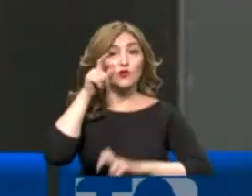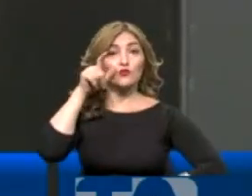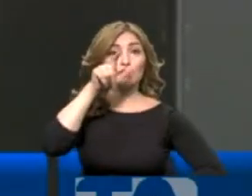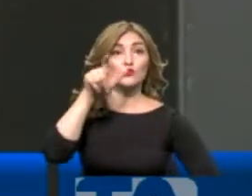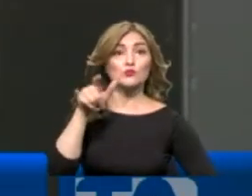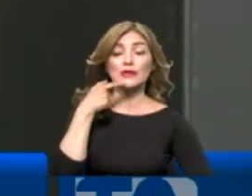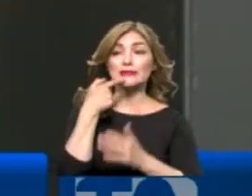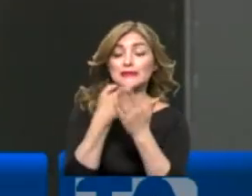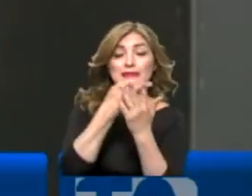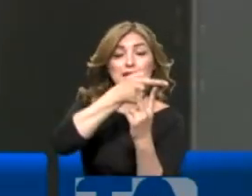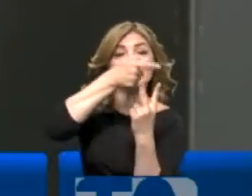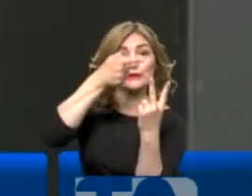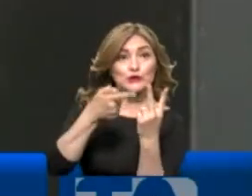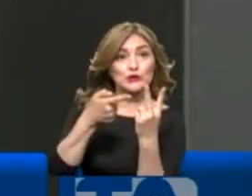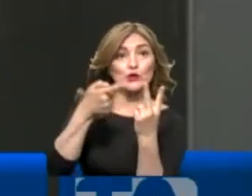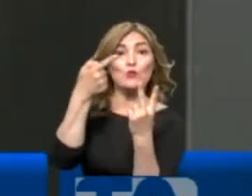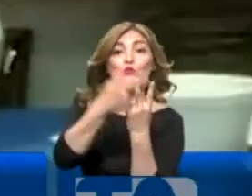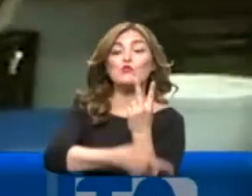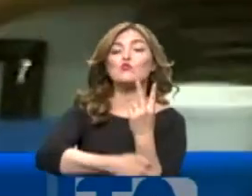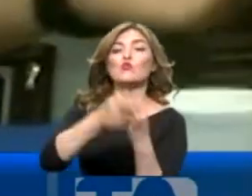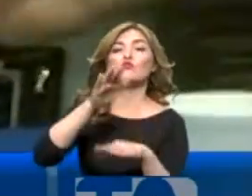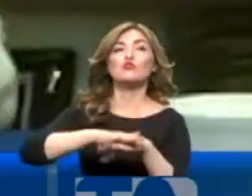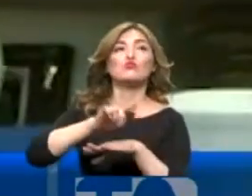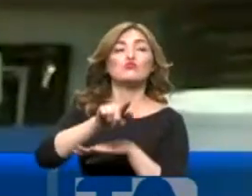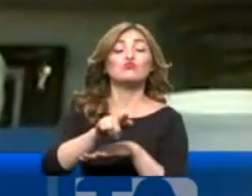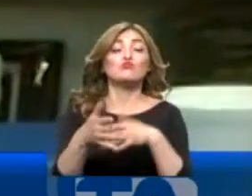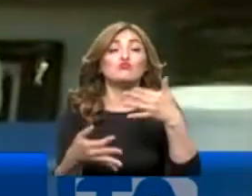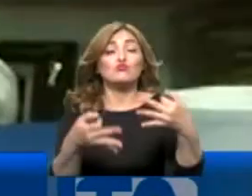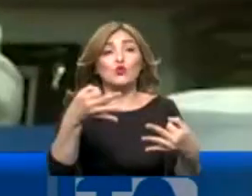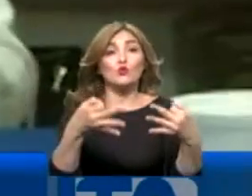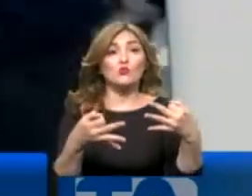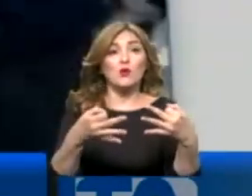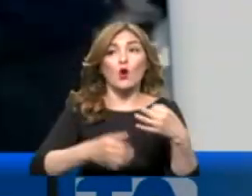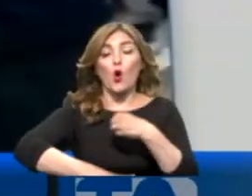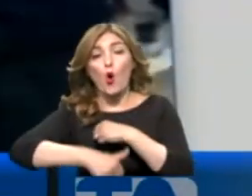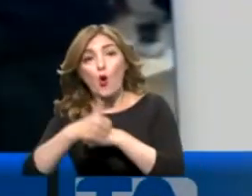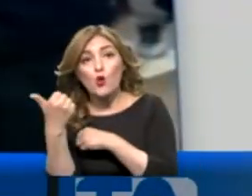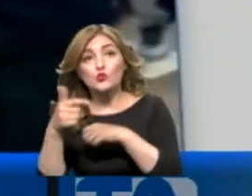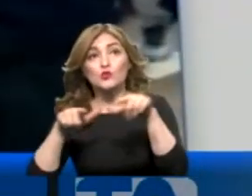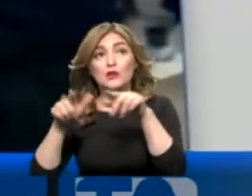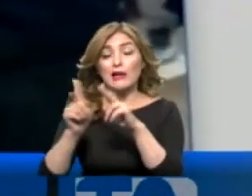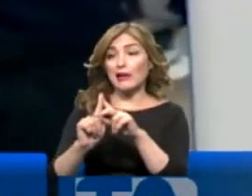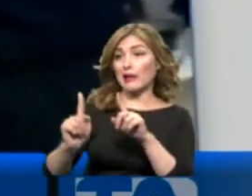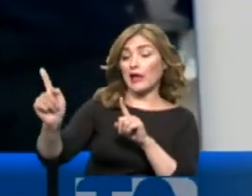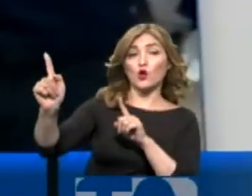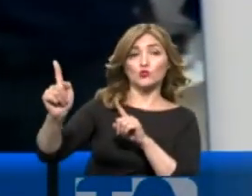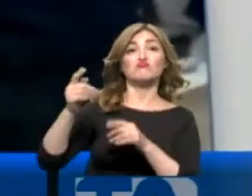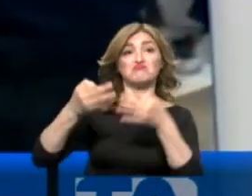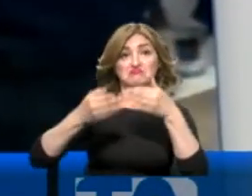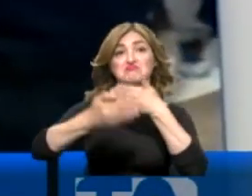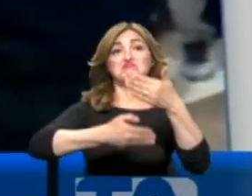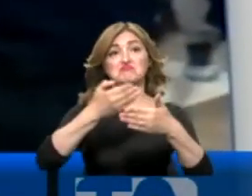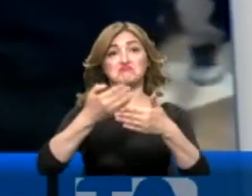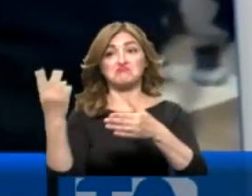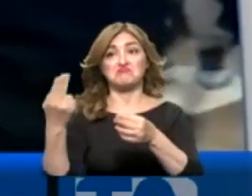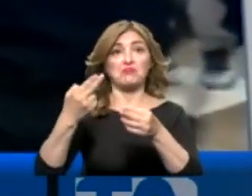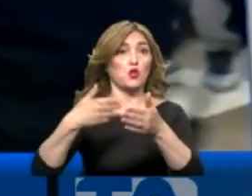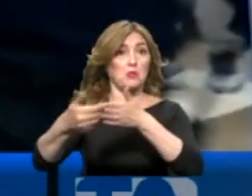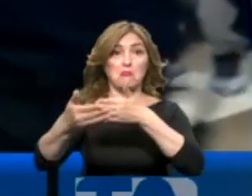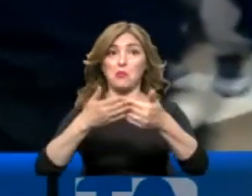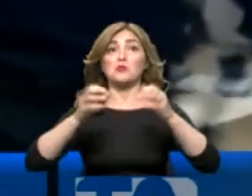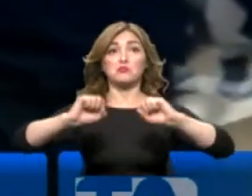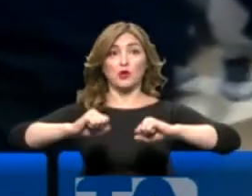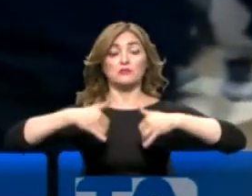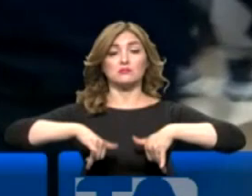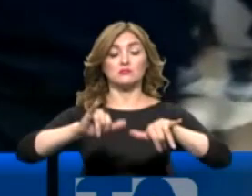fiscalía defina el tipo penal por el que va a acusar, se lo podría juzgar en ausencia. Para el detenido exvicepresidente Jorge Glass, sería su